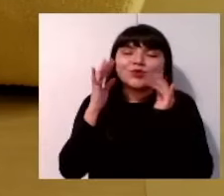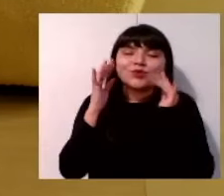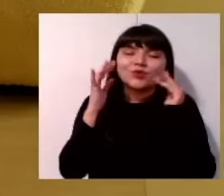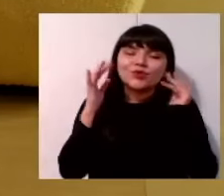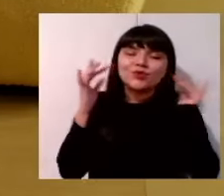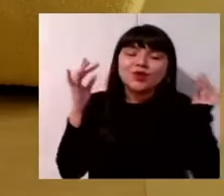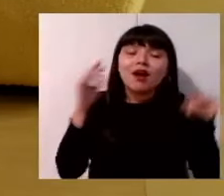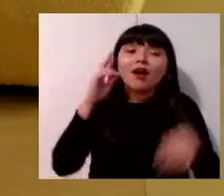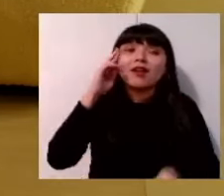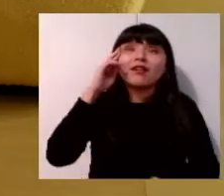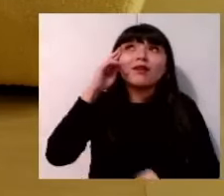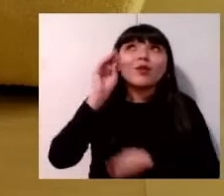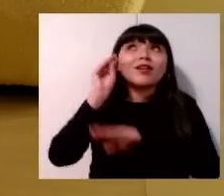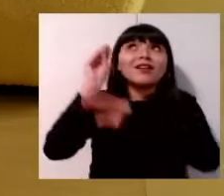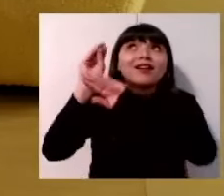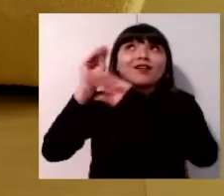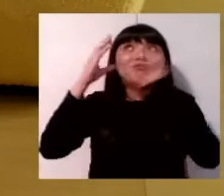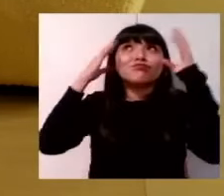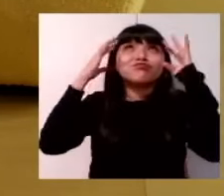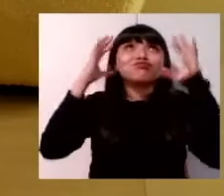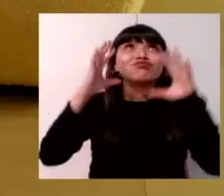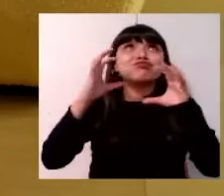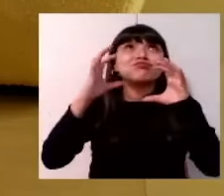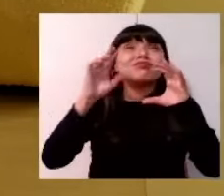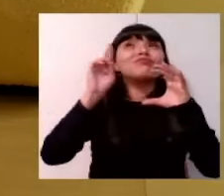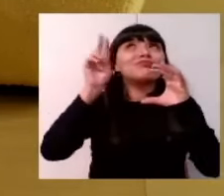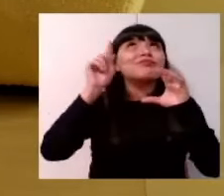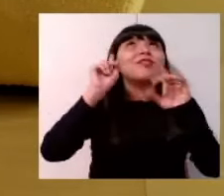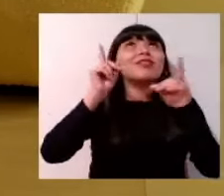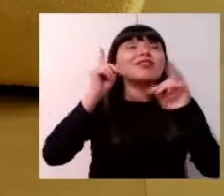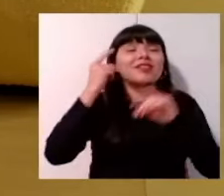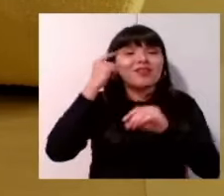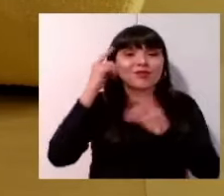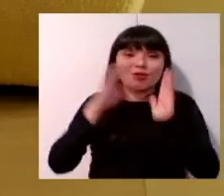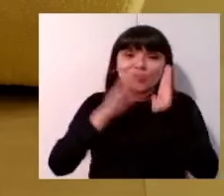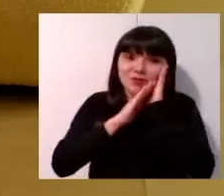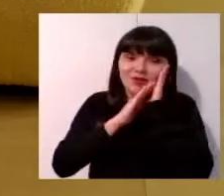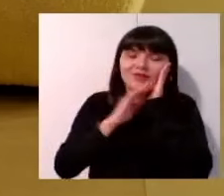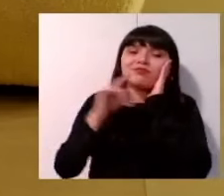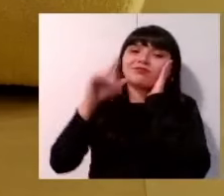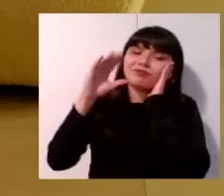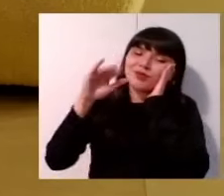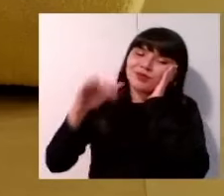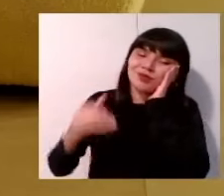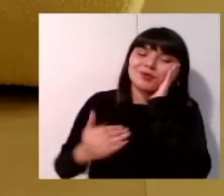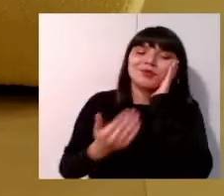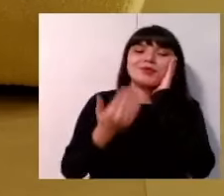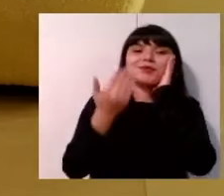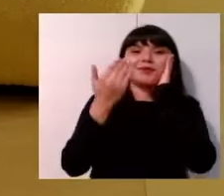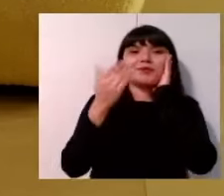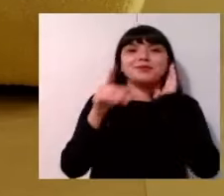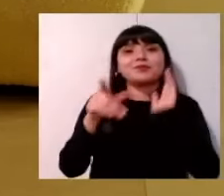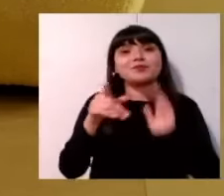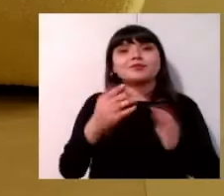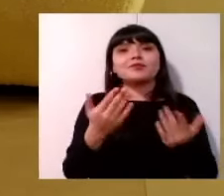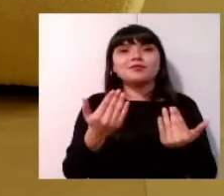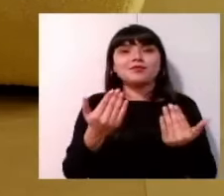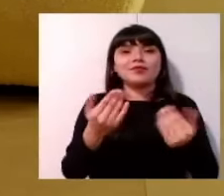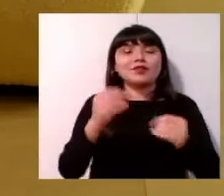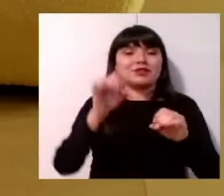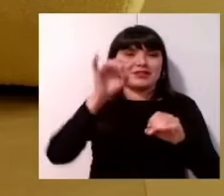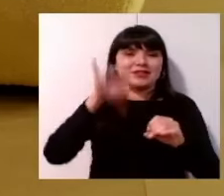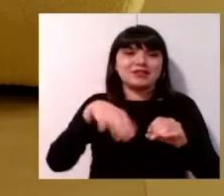además es fácil de sacar. Uno al sacarla no es que después el sueño se desconfigura. Hay que saber usarlo, se usa en general